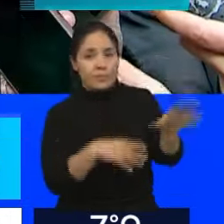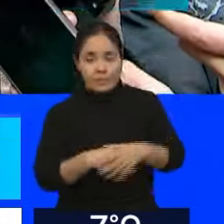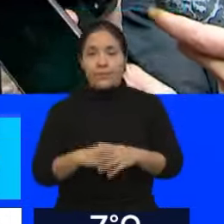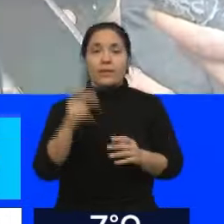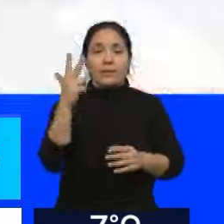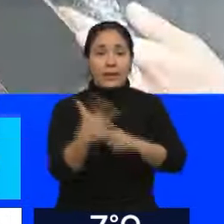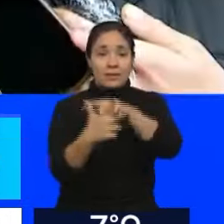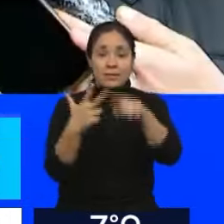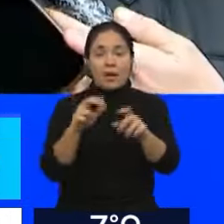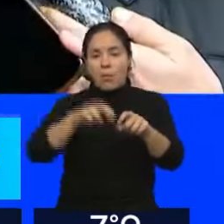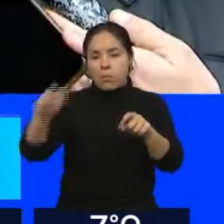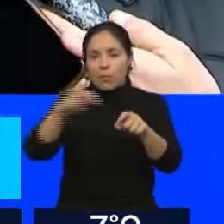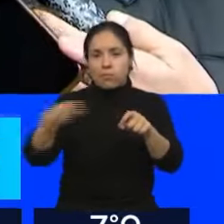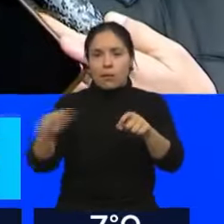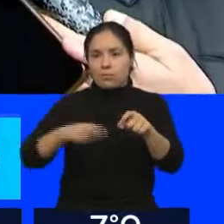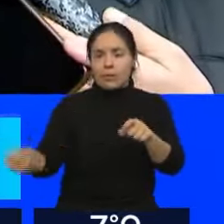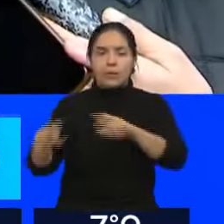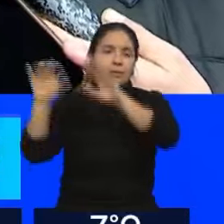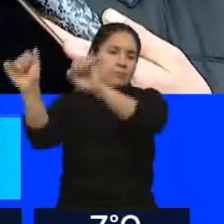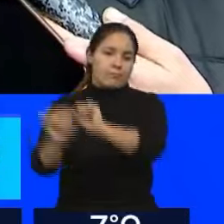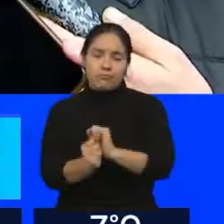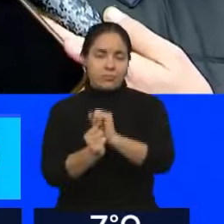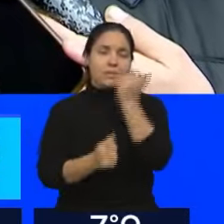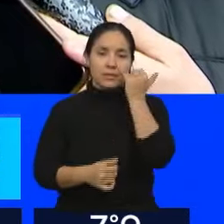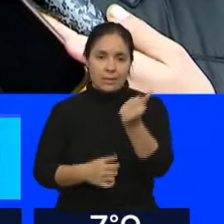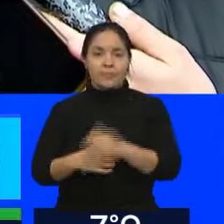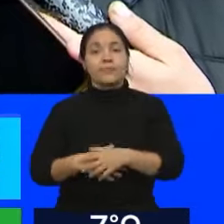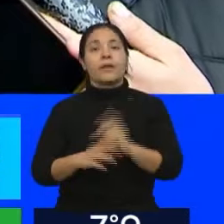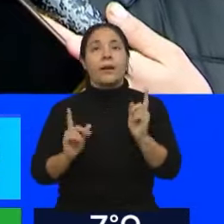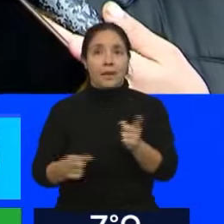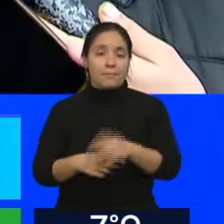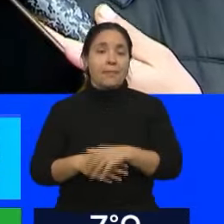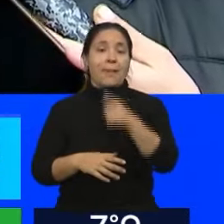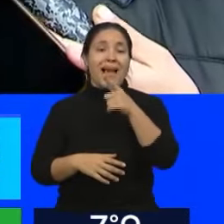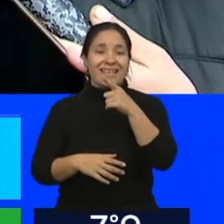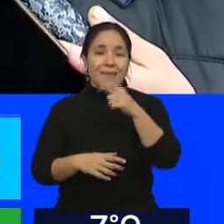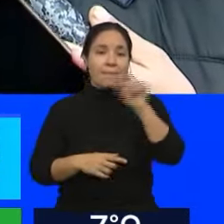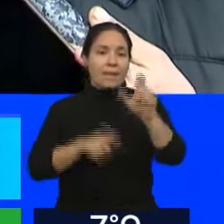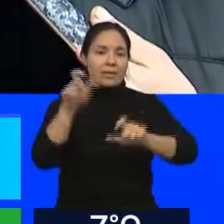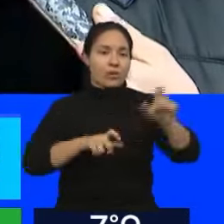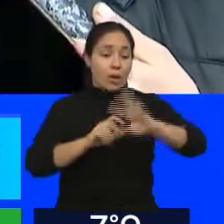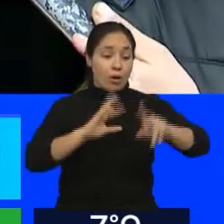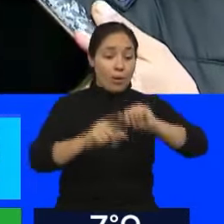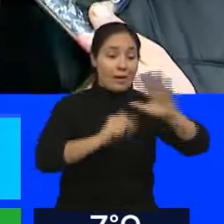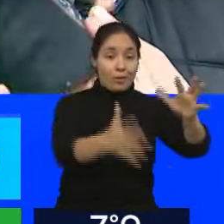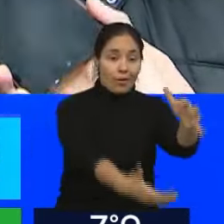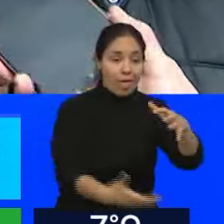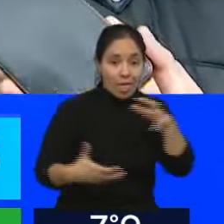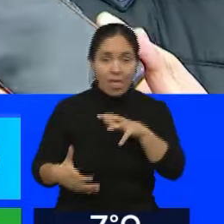que fueron aprehendidos. Una banda que trabajaba con la sustracción de elementos de autopartes de vehículos, que después lo ponían al comercio irregular o comercio